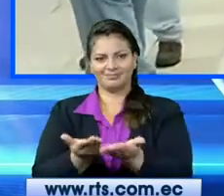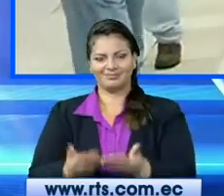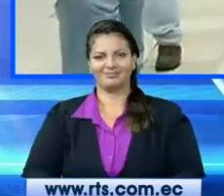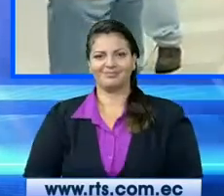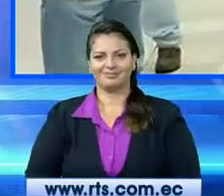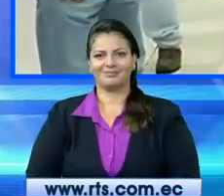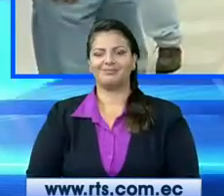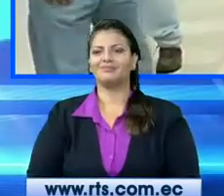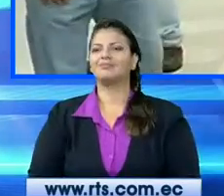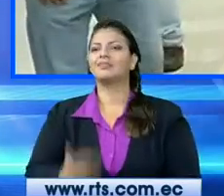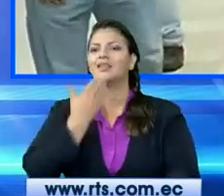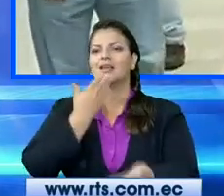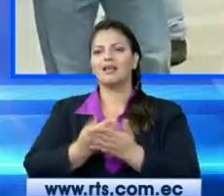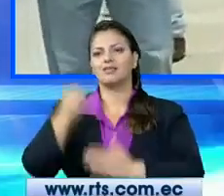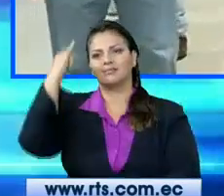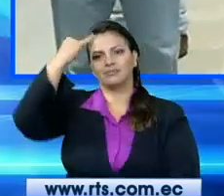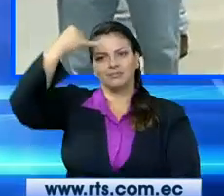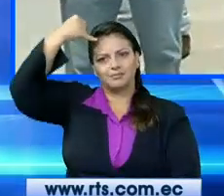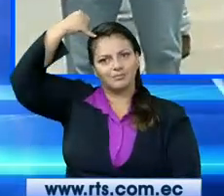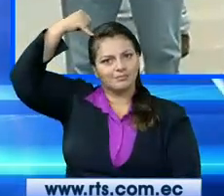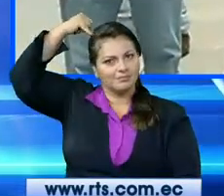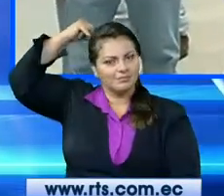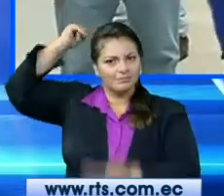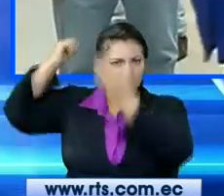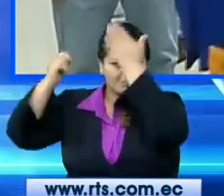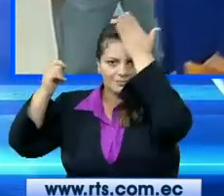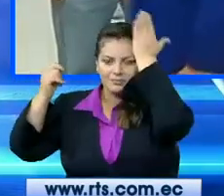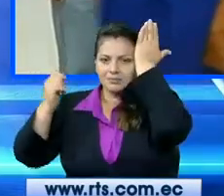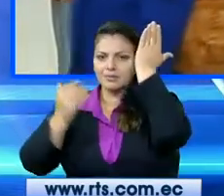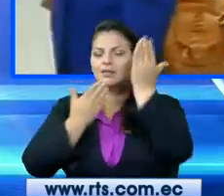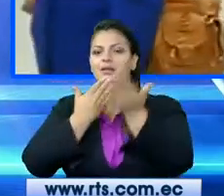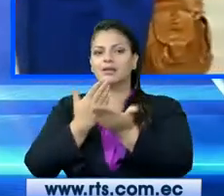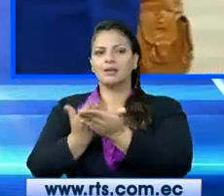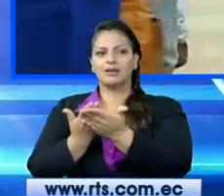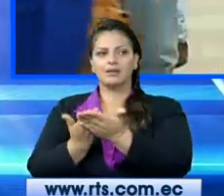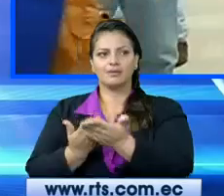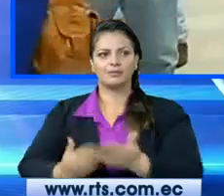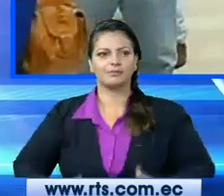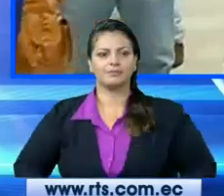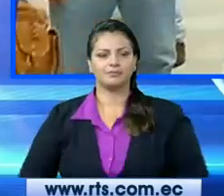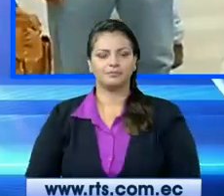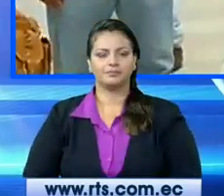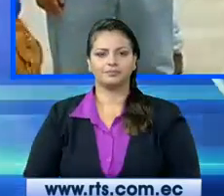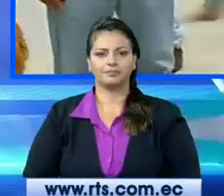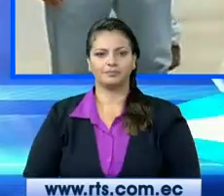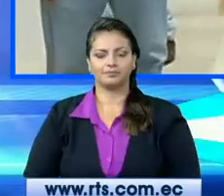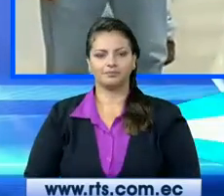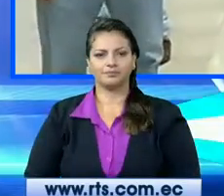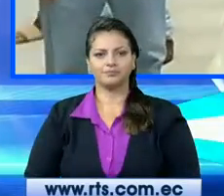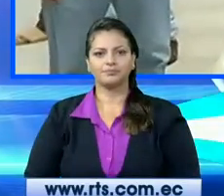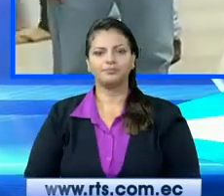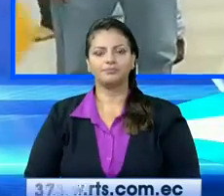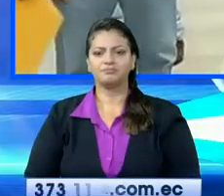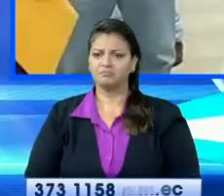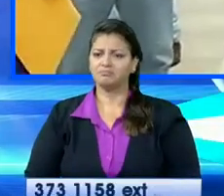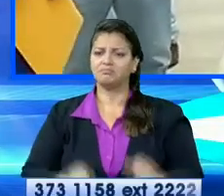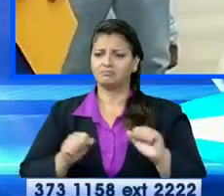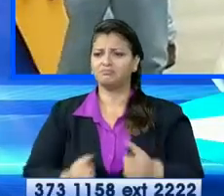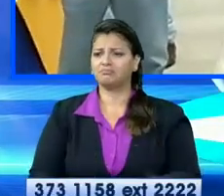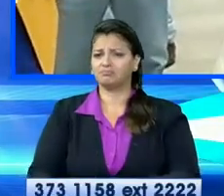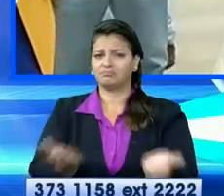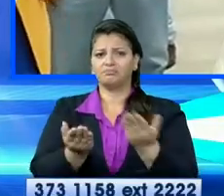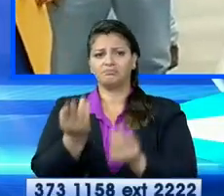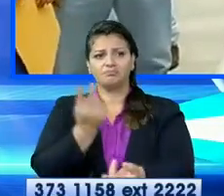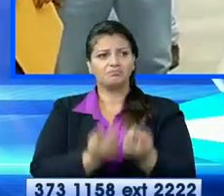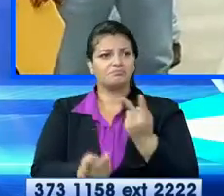José. Mira tú, igual que lo que venimos, otro sistema para poder asistir, visitar y